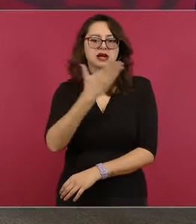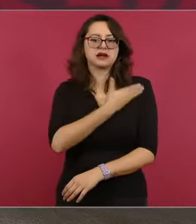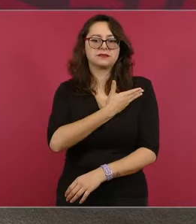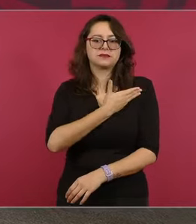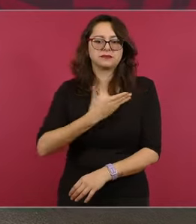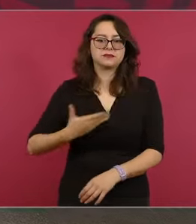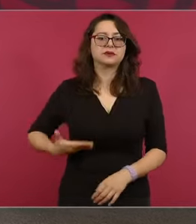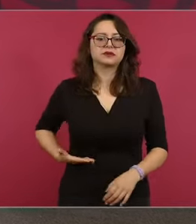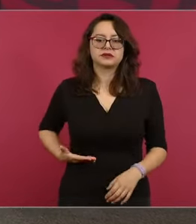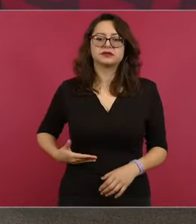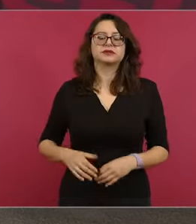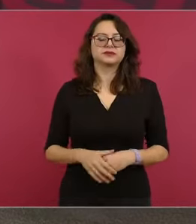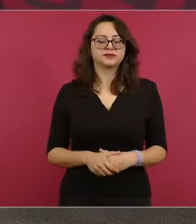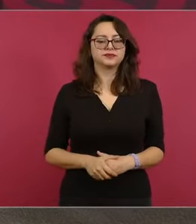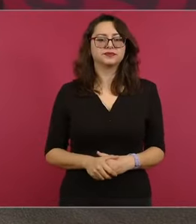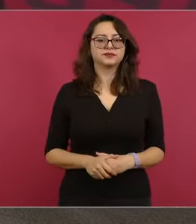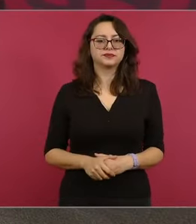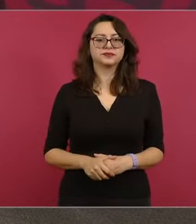Muy bien.